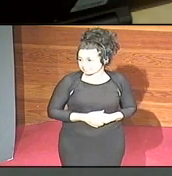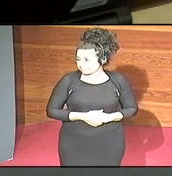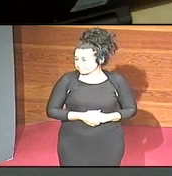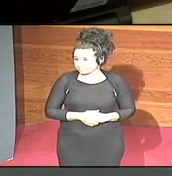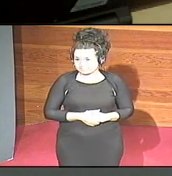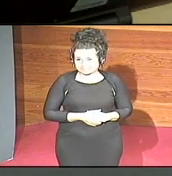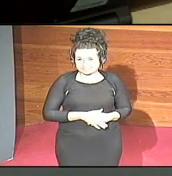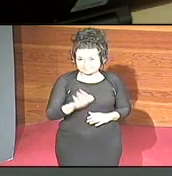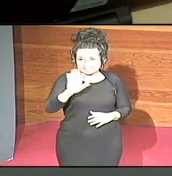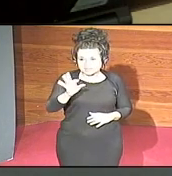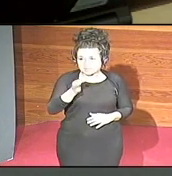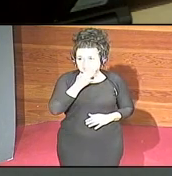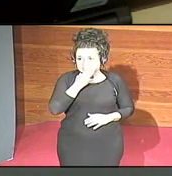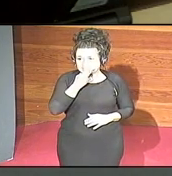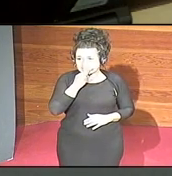Buenas tardes.